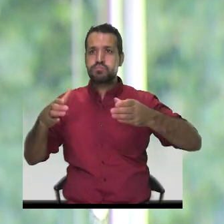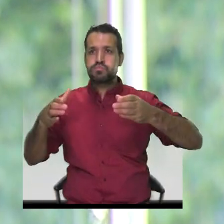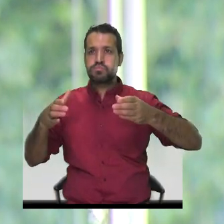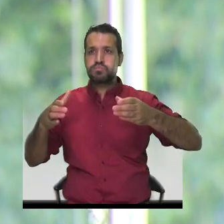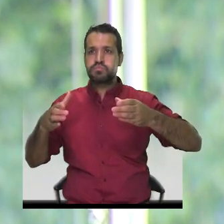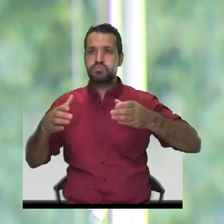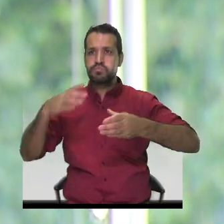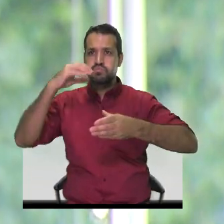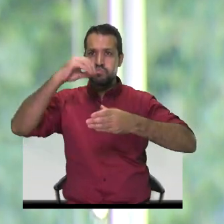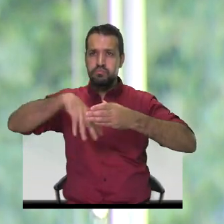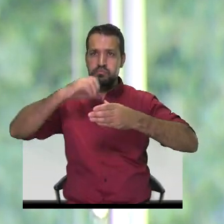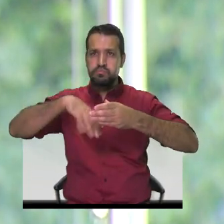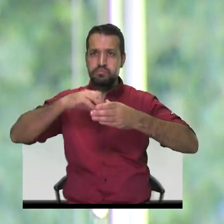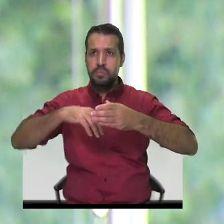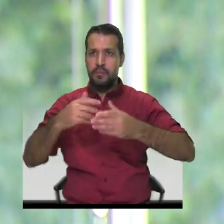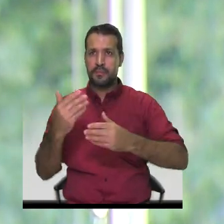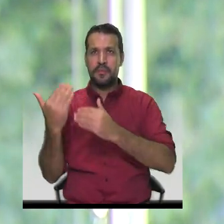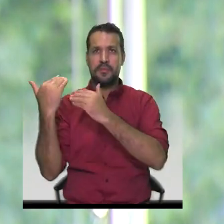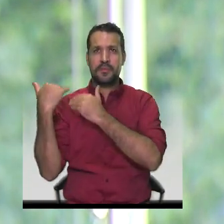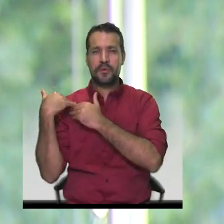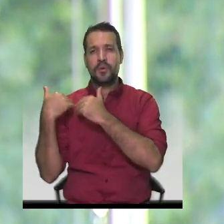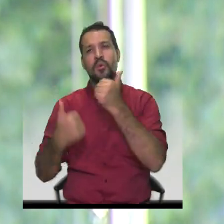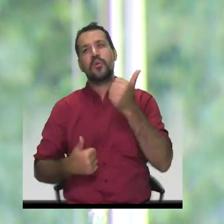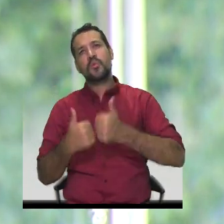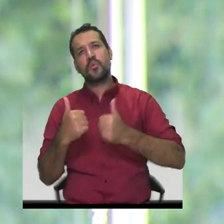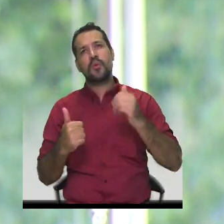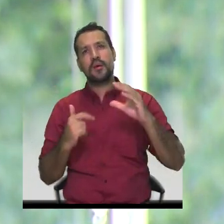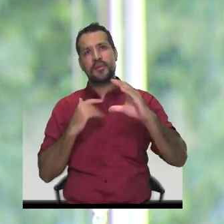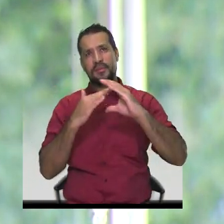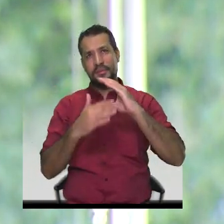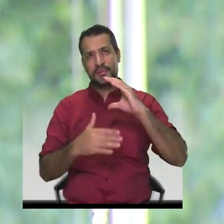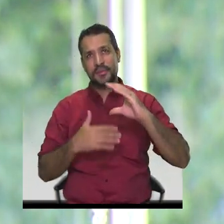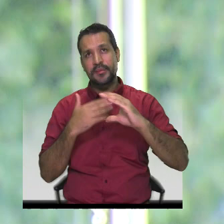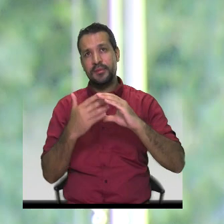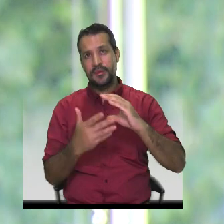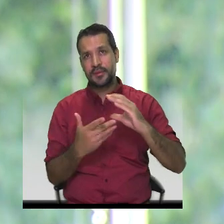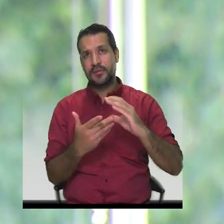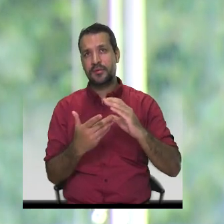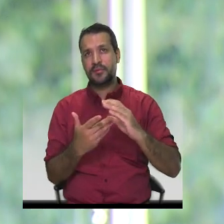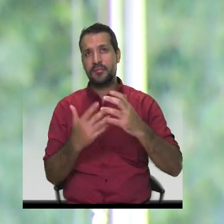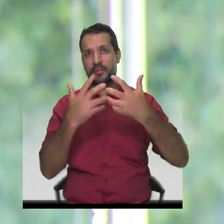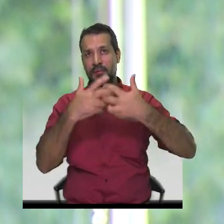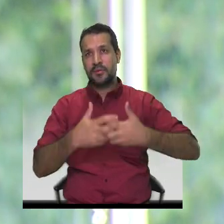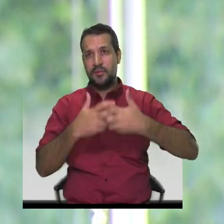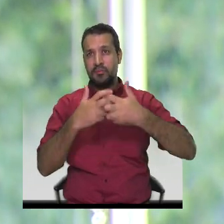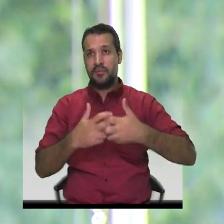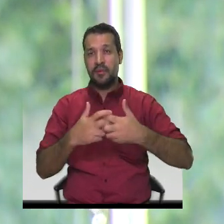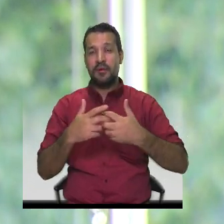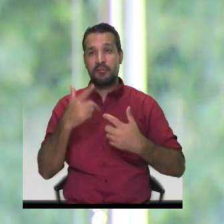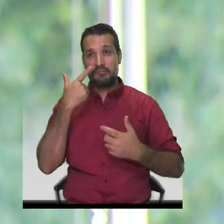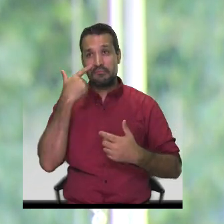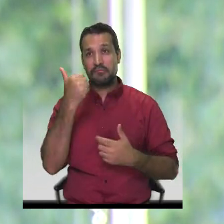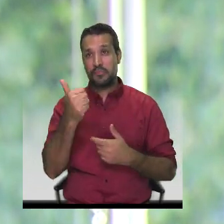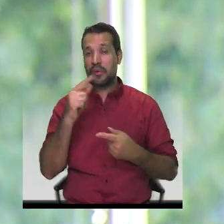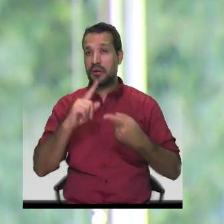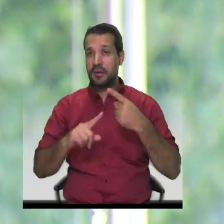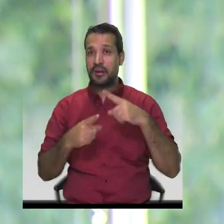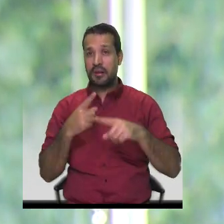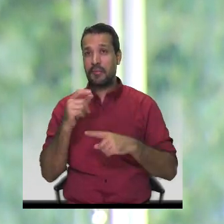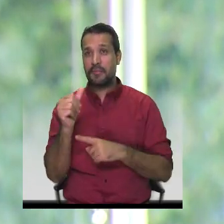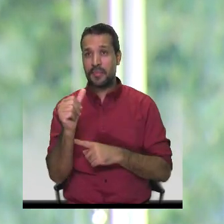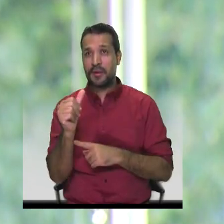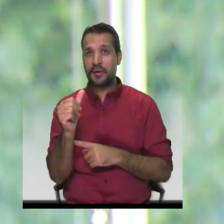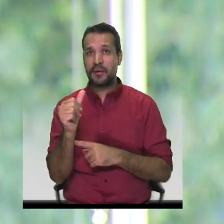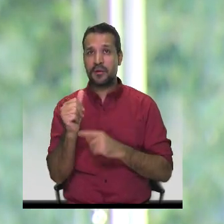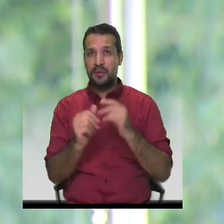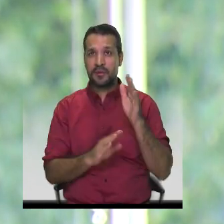eso. ¿Qué desechos pueden ser insumos para la industria? Entonces conocí una buena amiga ahora,